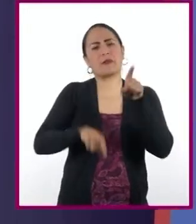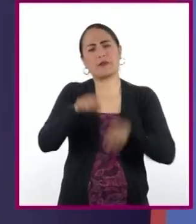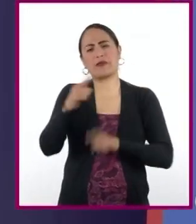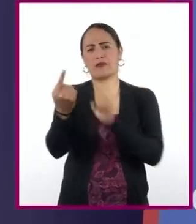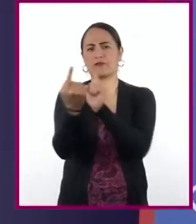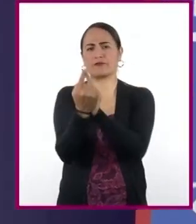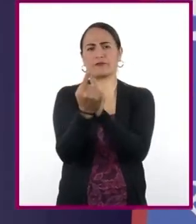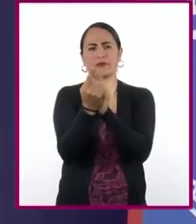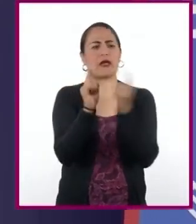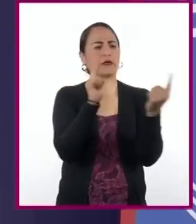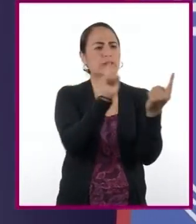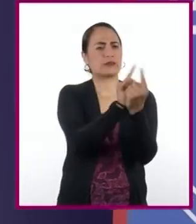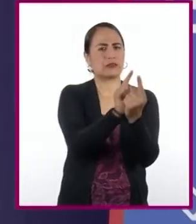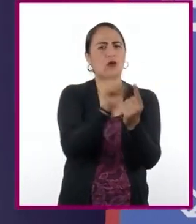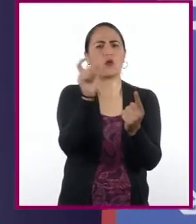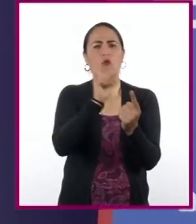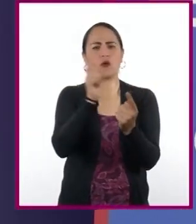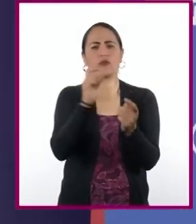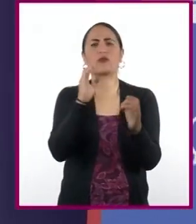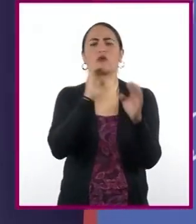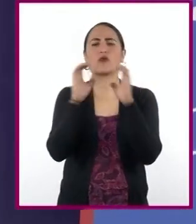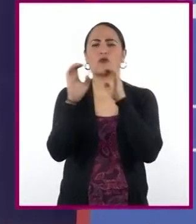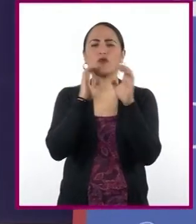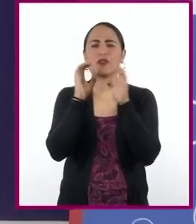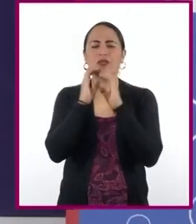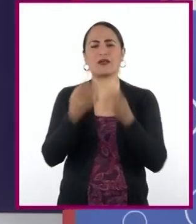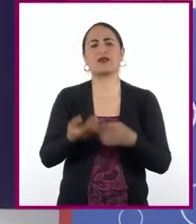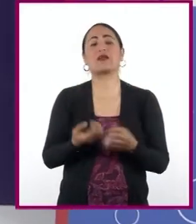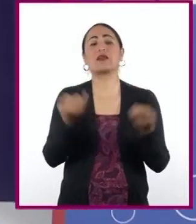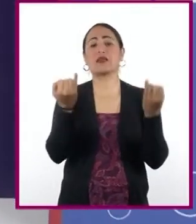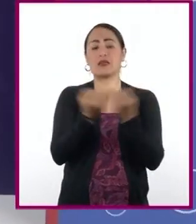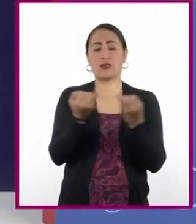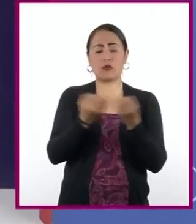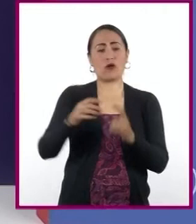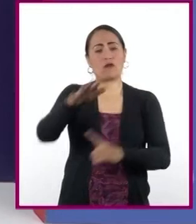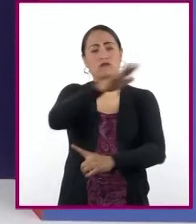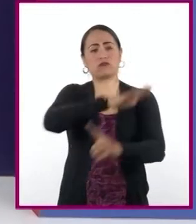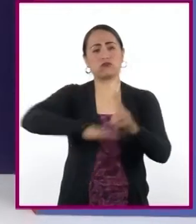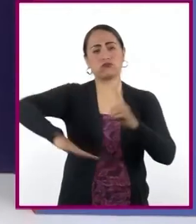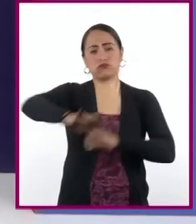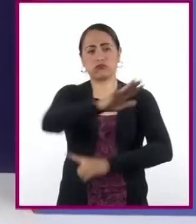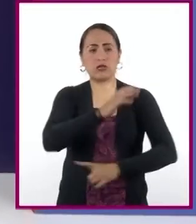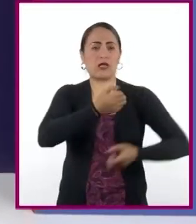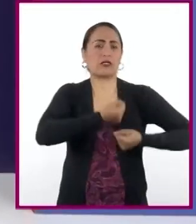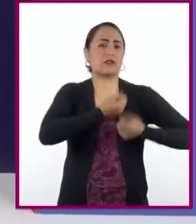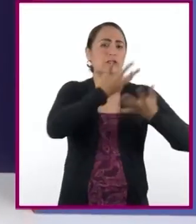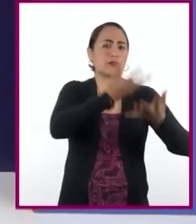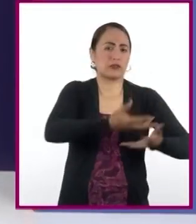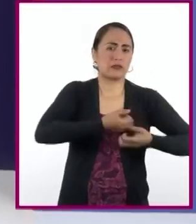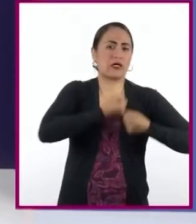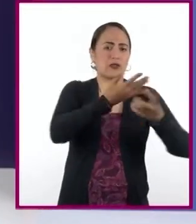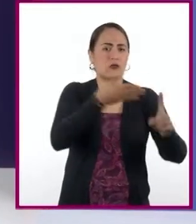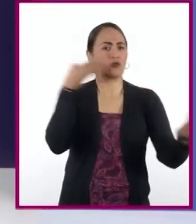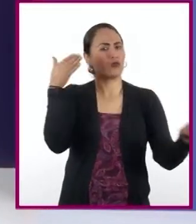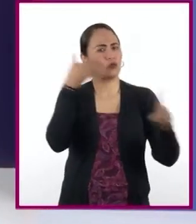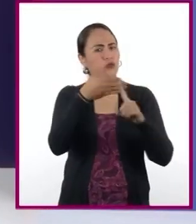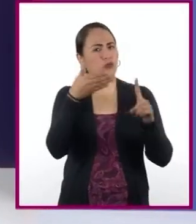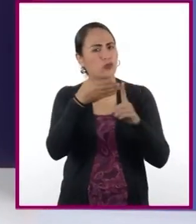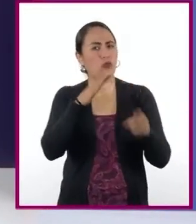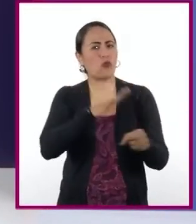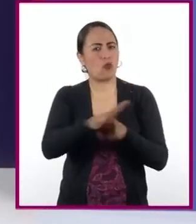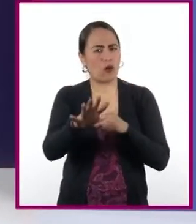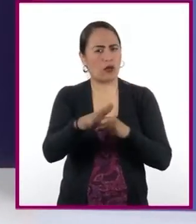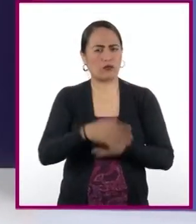cuando nos comunicamos, en qué contexto nos expresamos y qué queremos lograr al comunicarnos. ¿Y